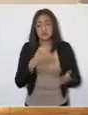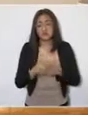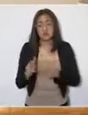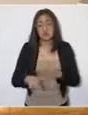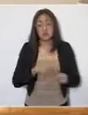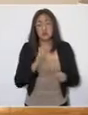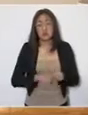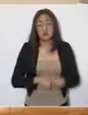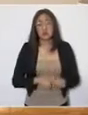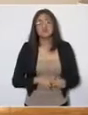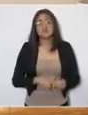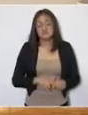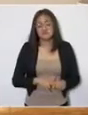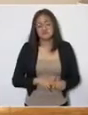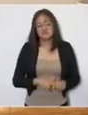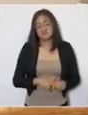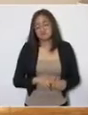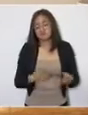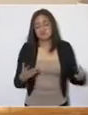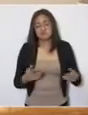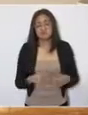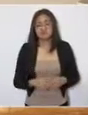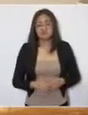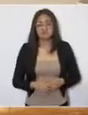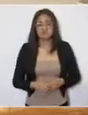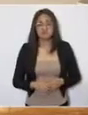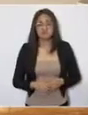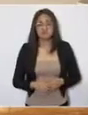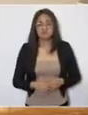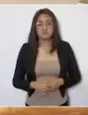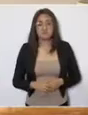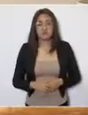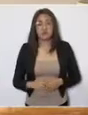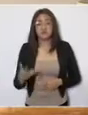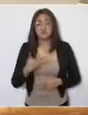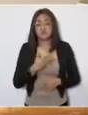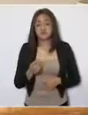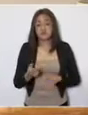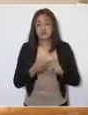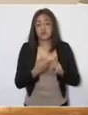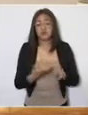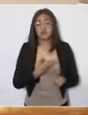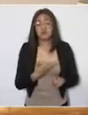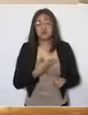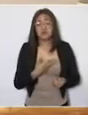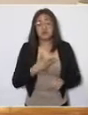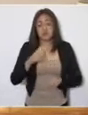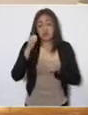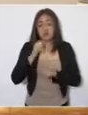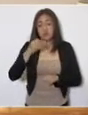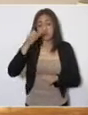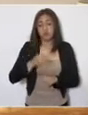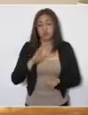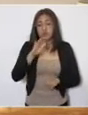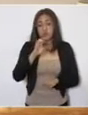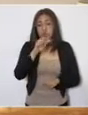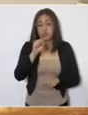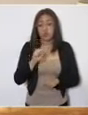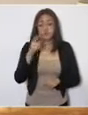hidráulica todas todas tienen que tener autorización de seas